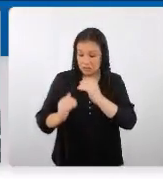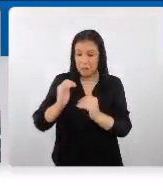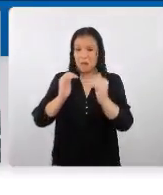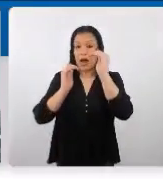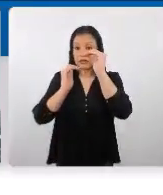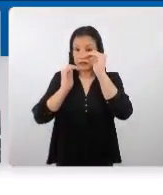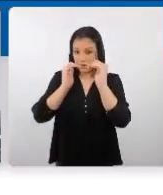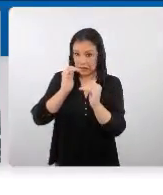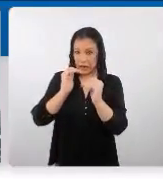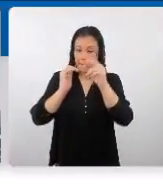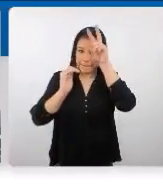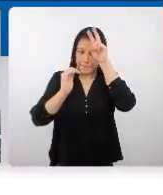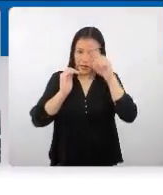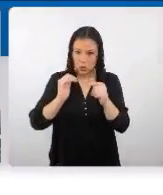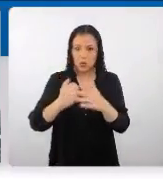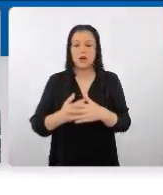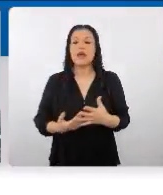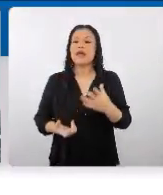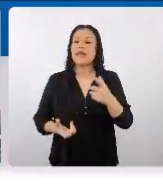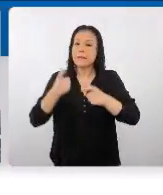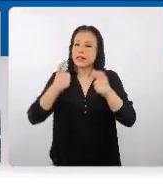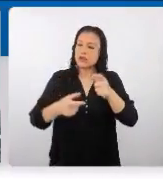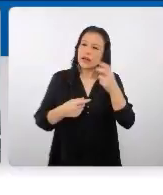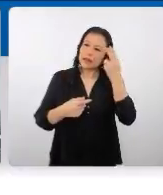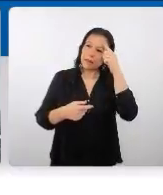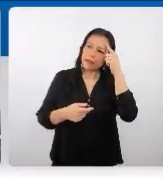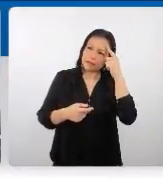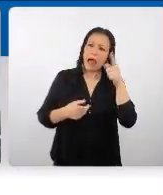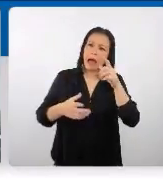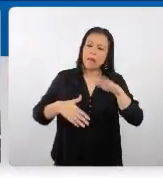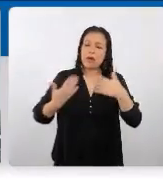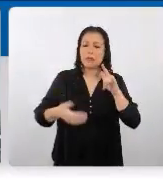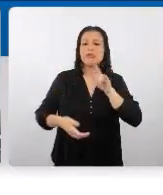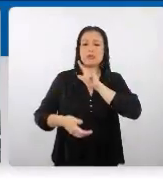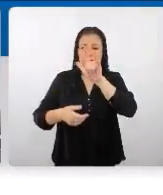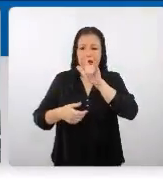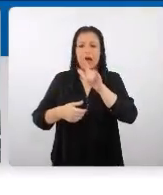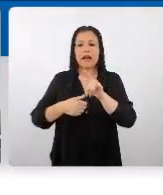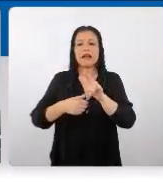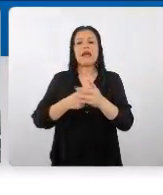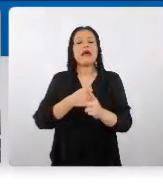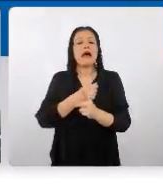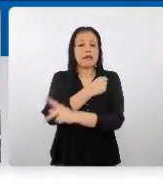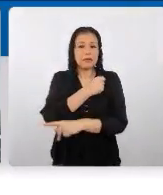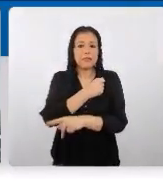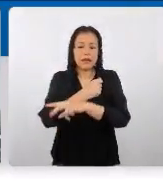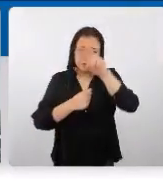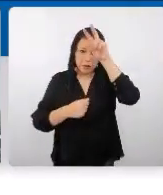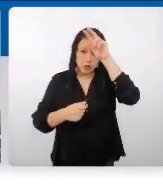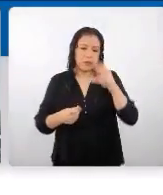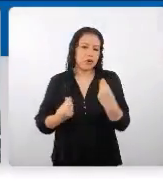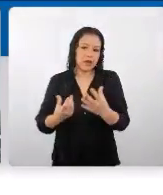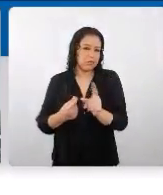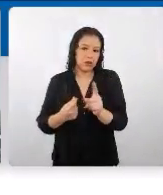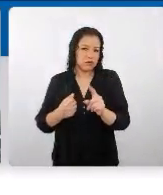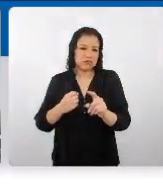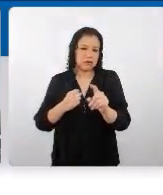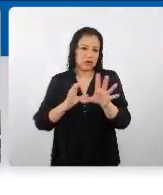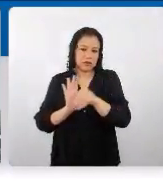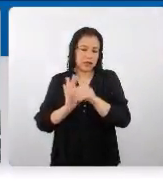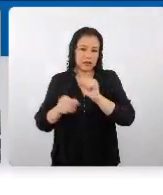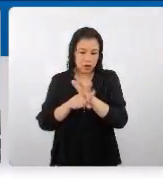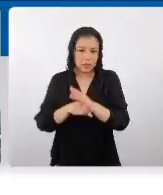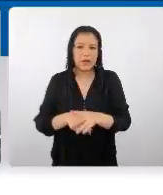Sudamérica. Y estamos a la par con México, al mismo nivel, siendo en cuanto